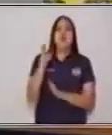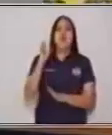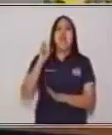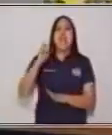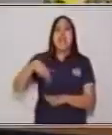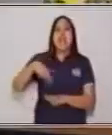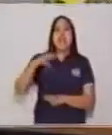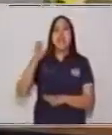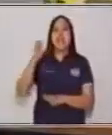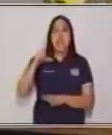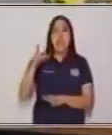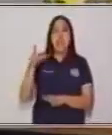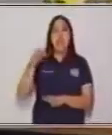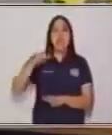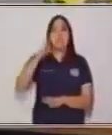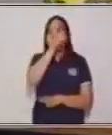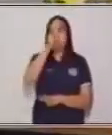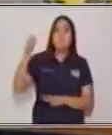esta respuesta?